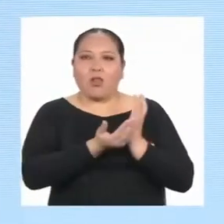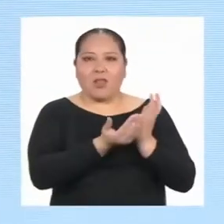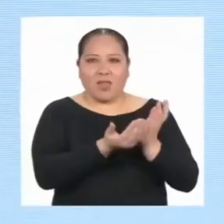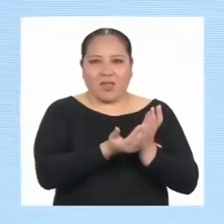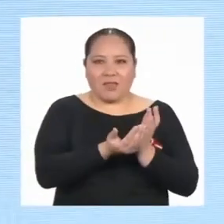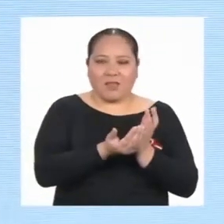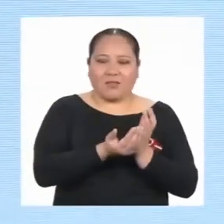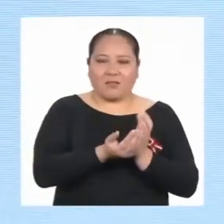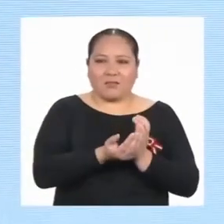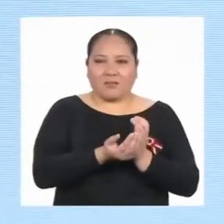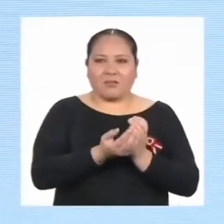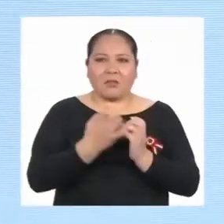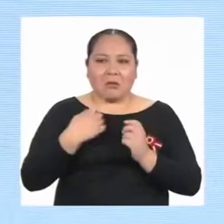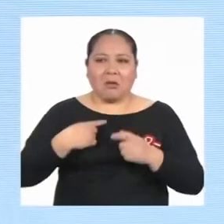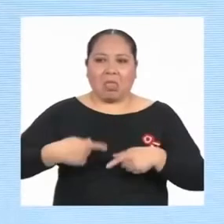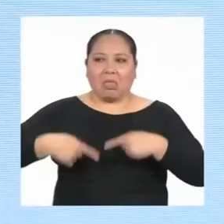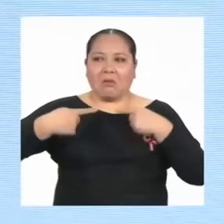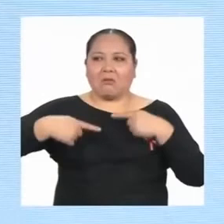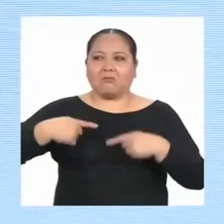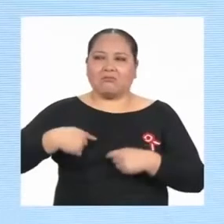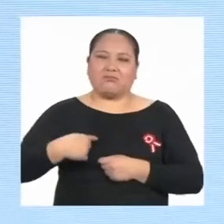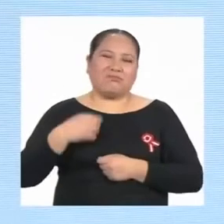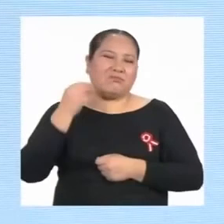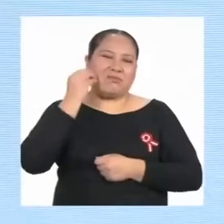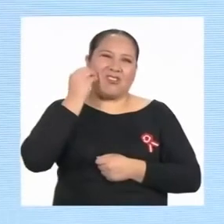peleado!